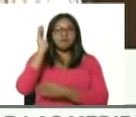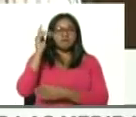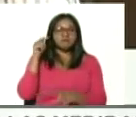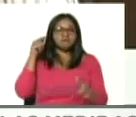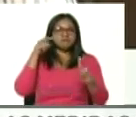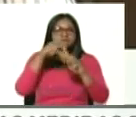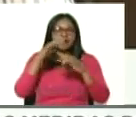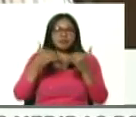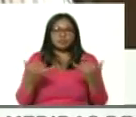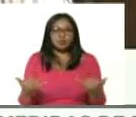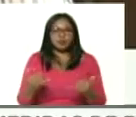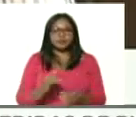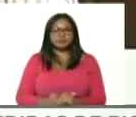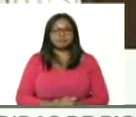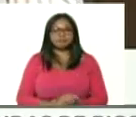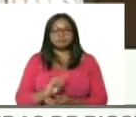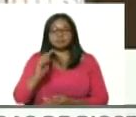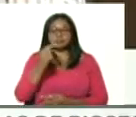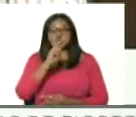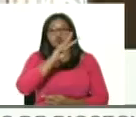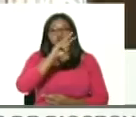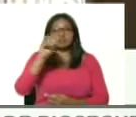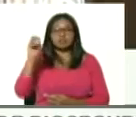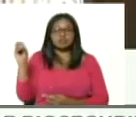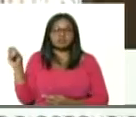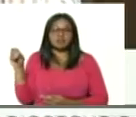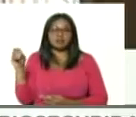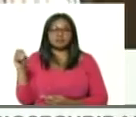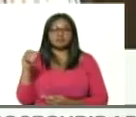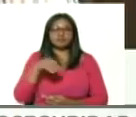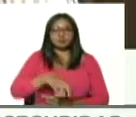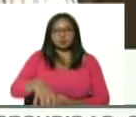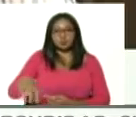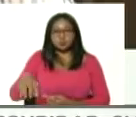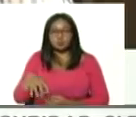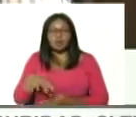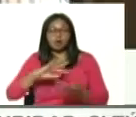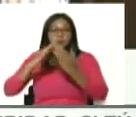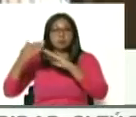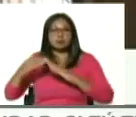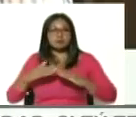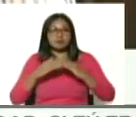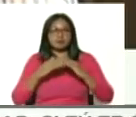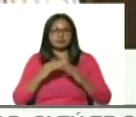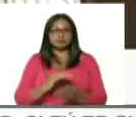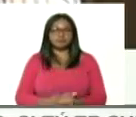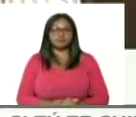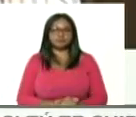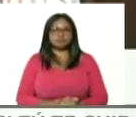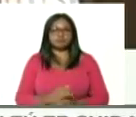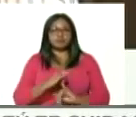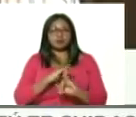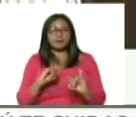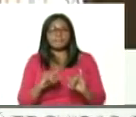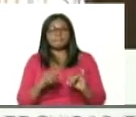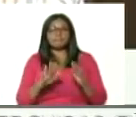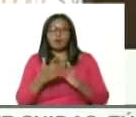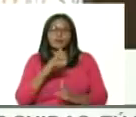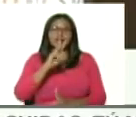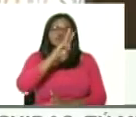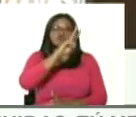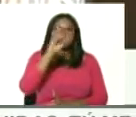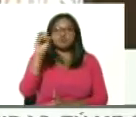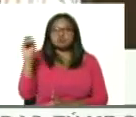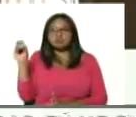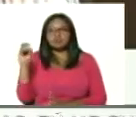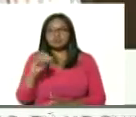esas primeras 200 ciudades comunales, que como usted ya bien lo explicó, ya hoy tenemos caracterizada un poco más de 200 y